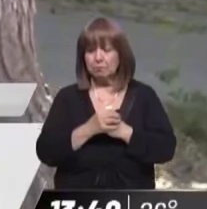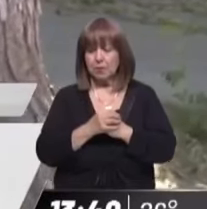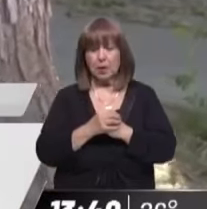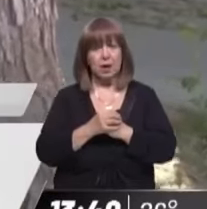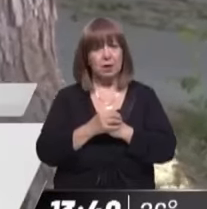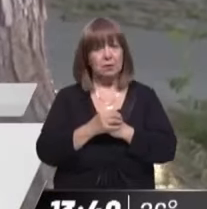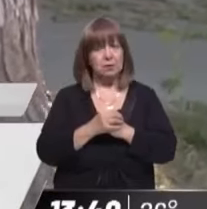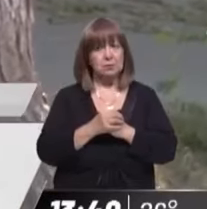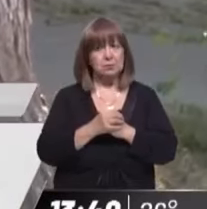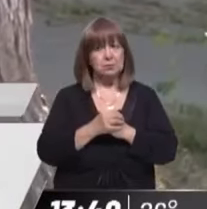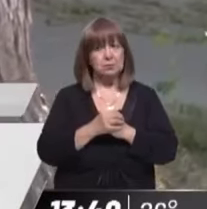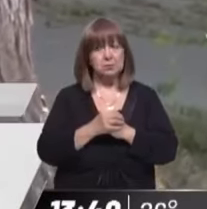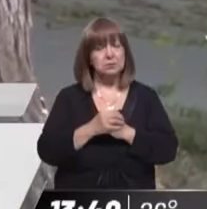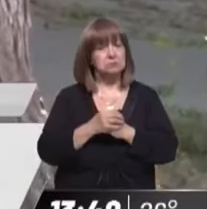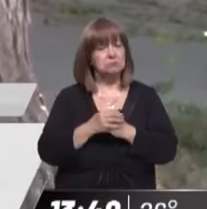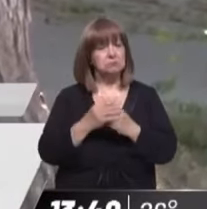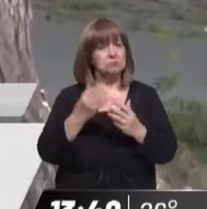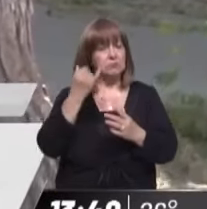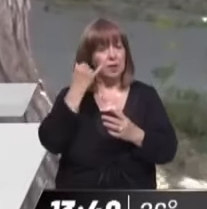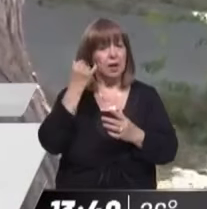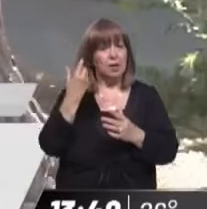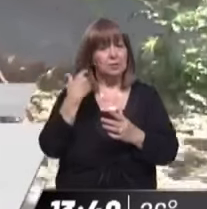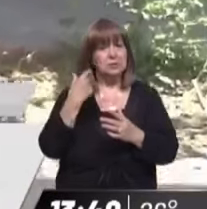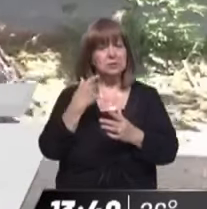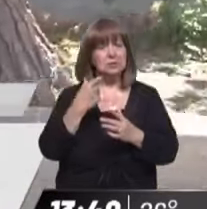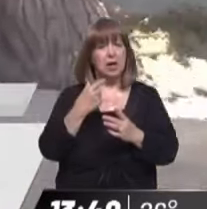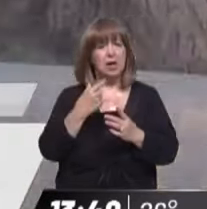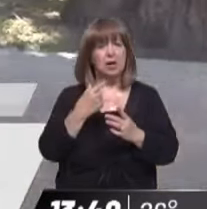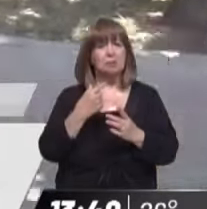había estado así como que era una persona con